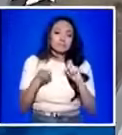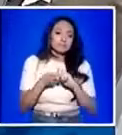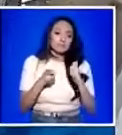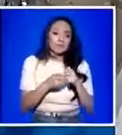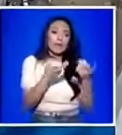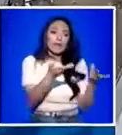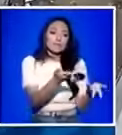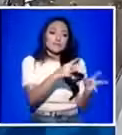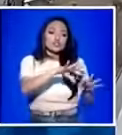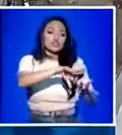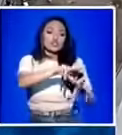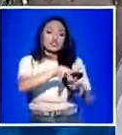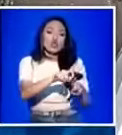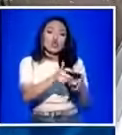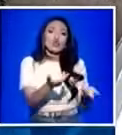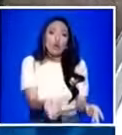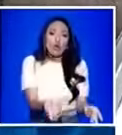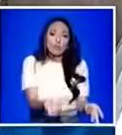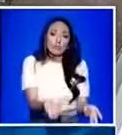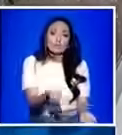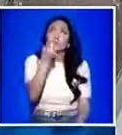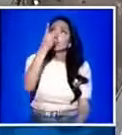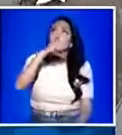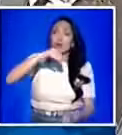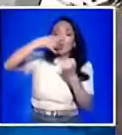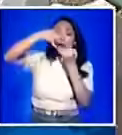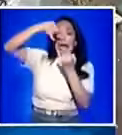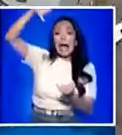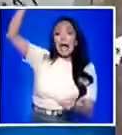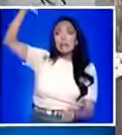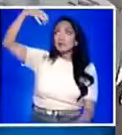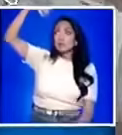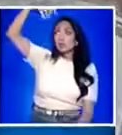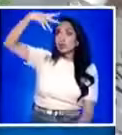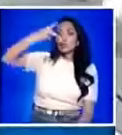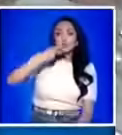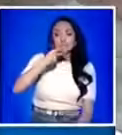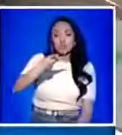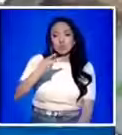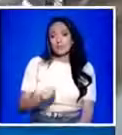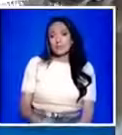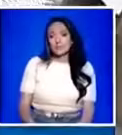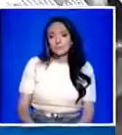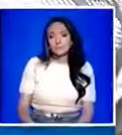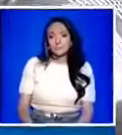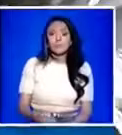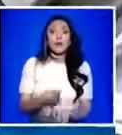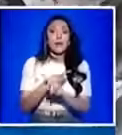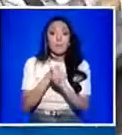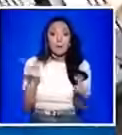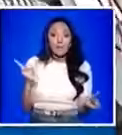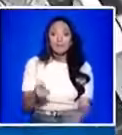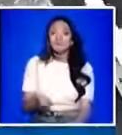estos hurtos y robos que se da al sistema de iluminación ornamental. Sin embargo, continuaremos